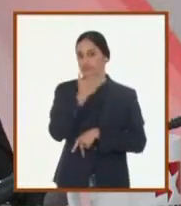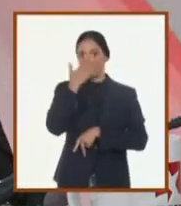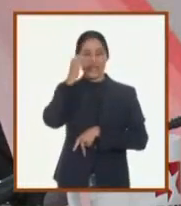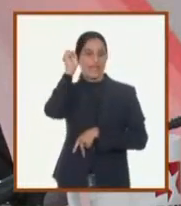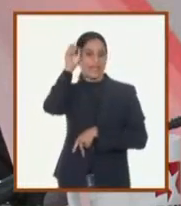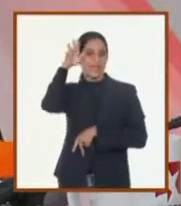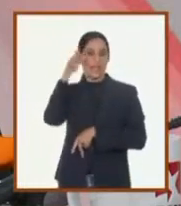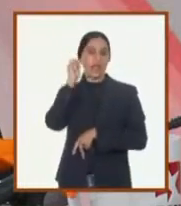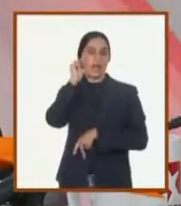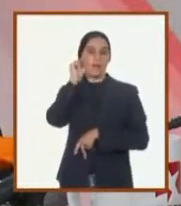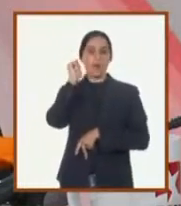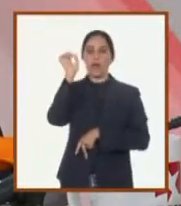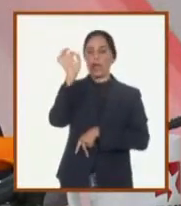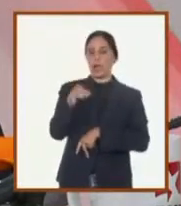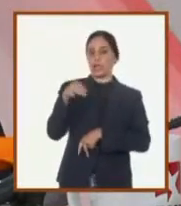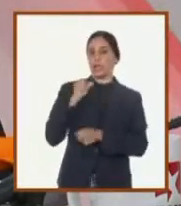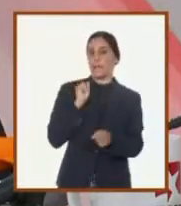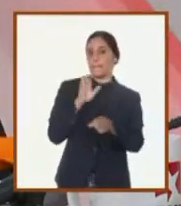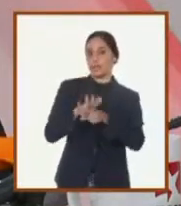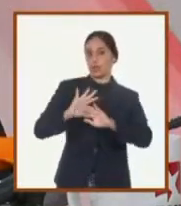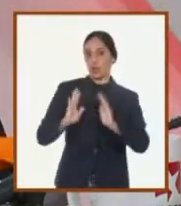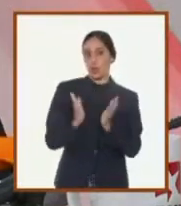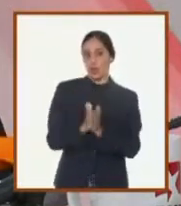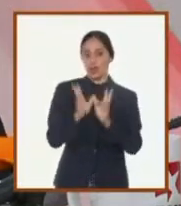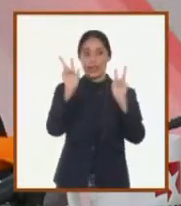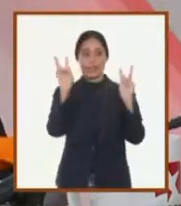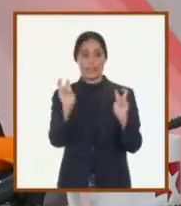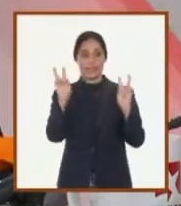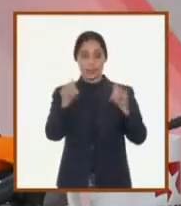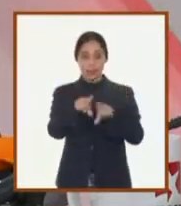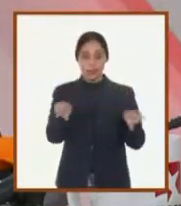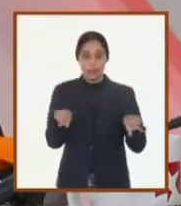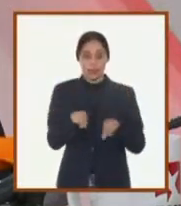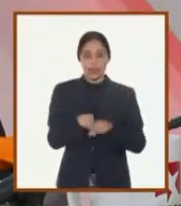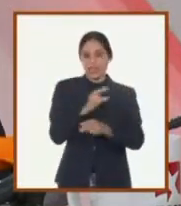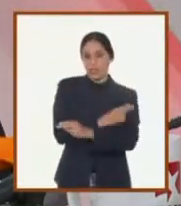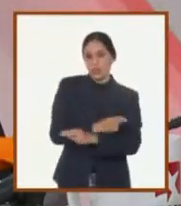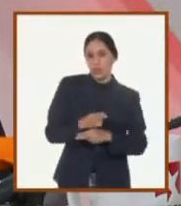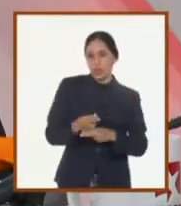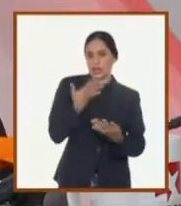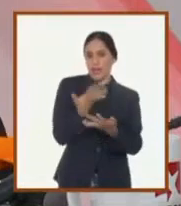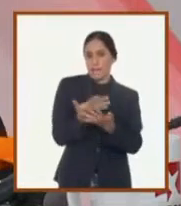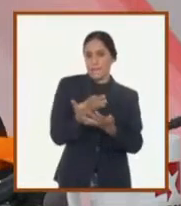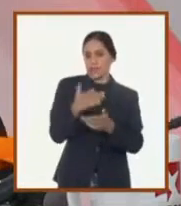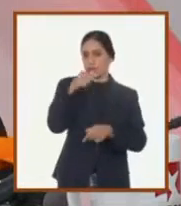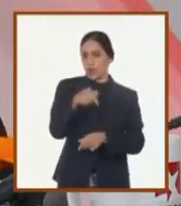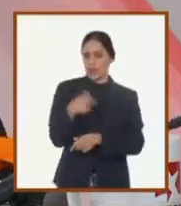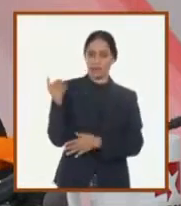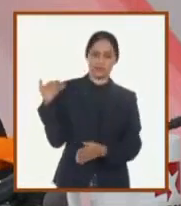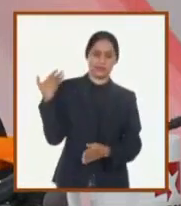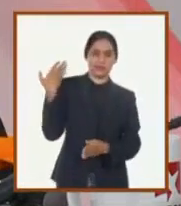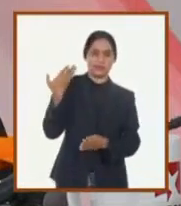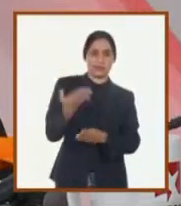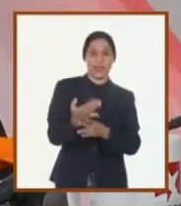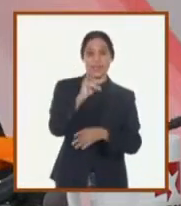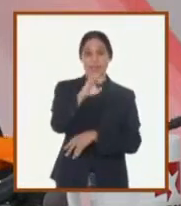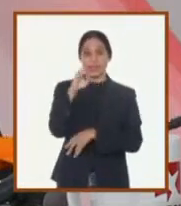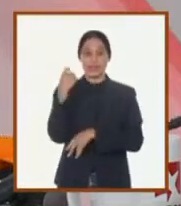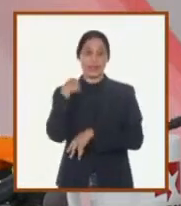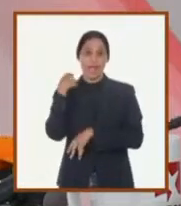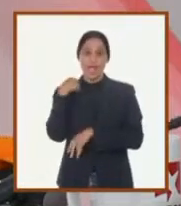manduley nace la oficina de asuntos históricos Una institución que durante 60 años se ha dedicado a